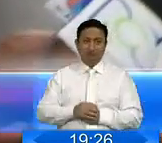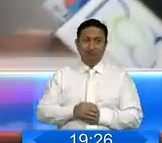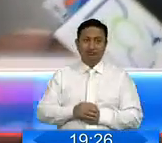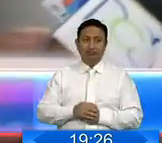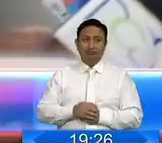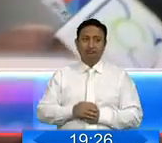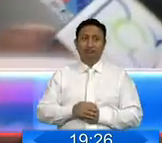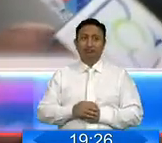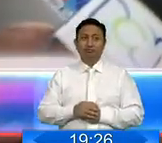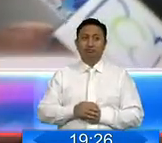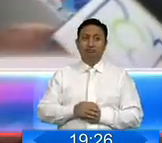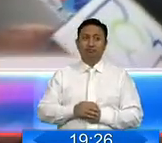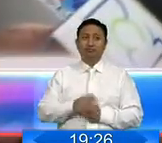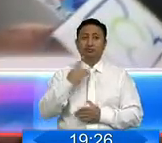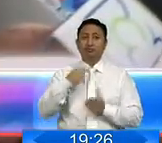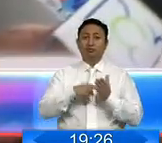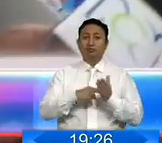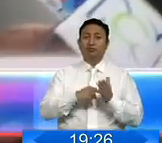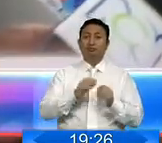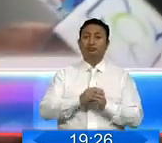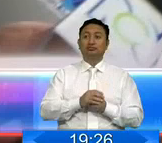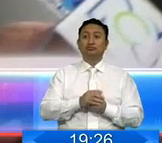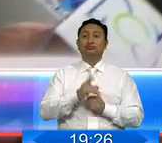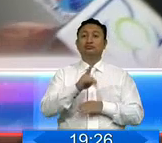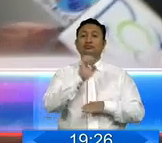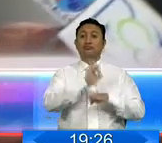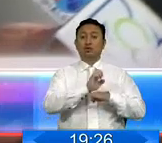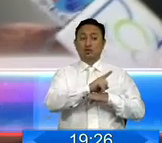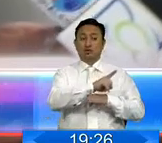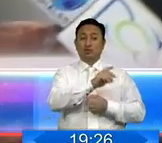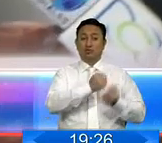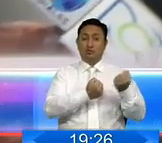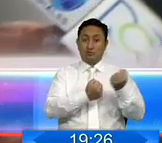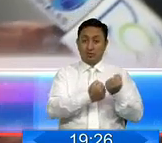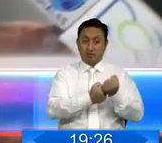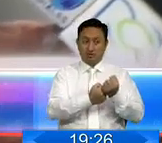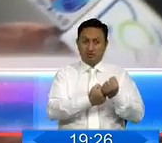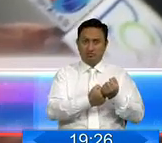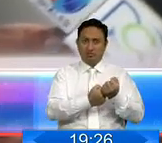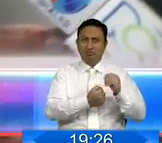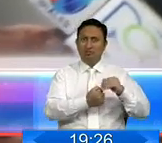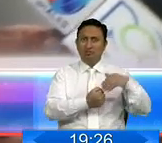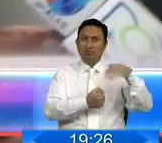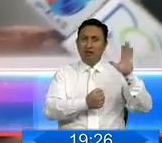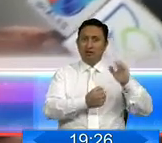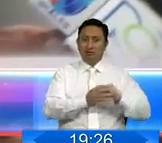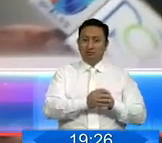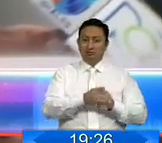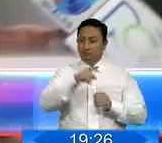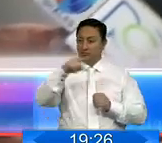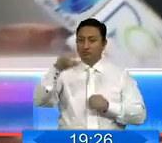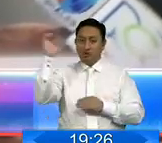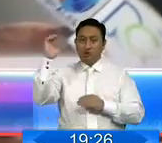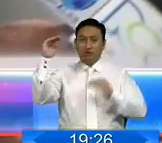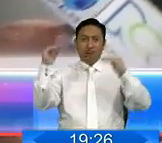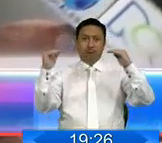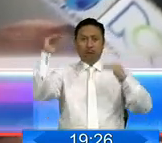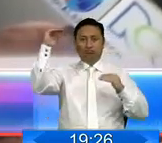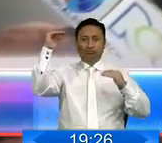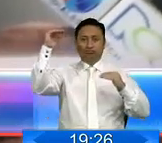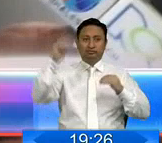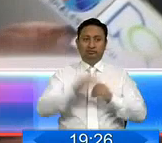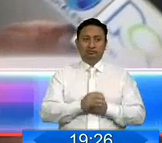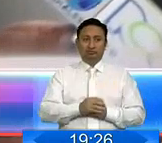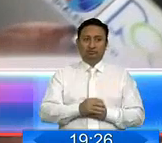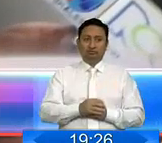como son el subsidio que hace el país ecuatoriano a este producto. Siempre que haya una diferencia en el precio tan